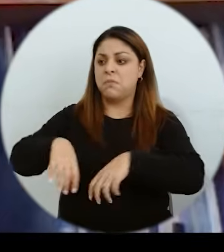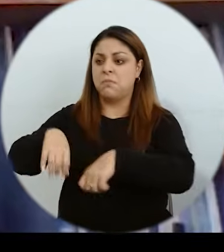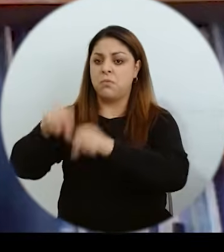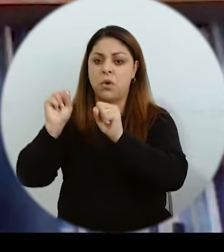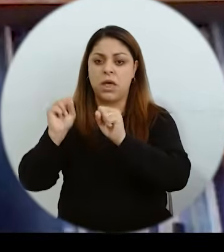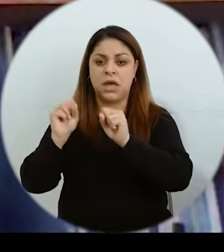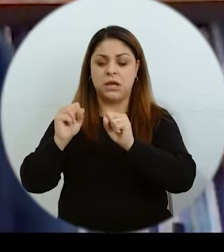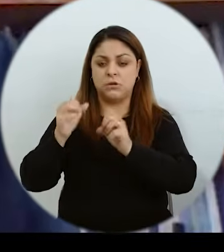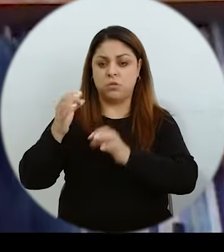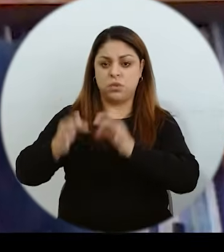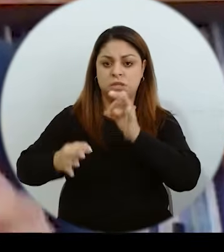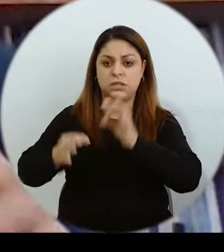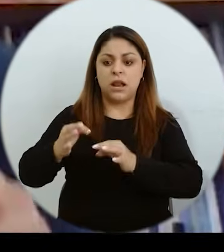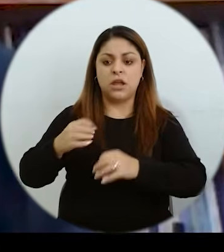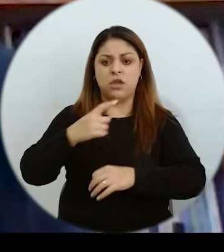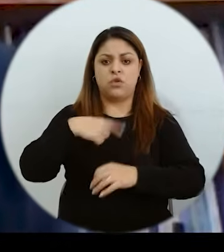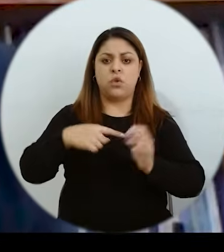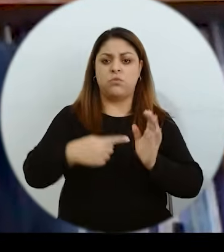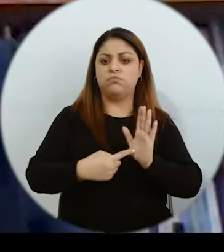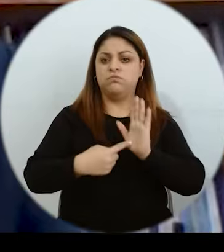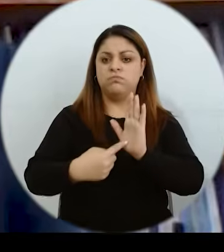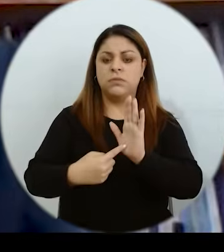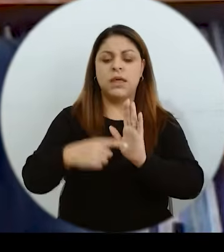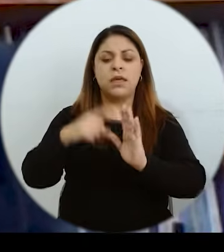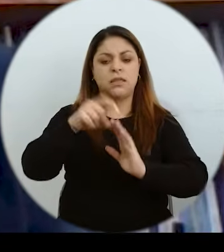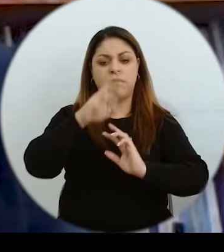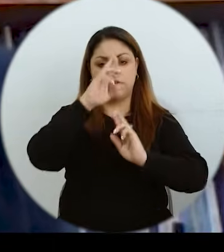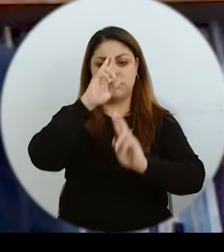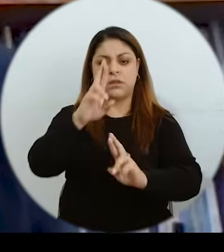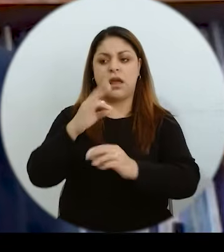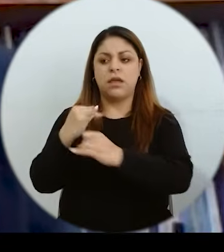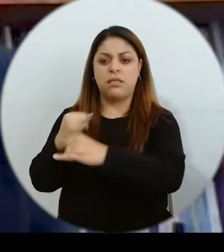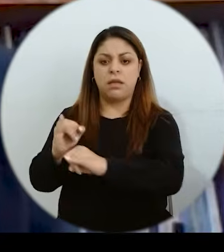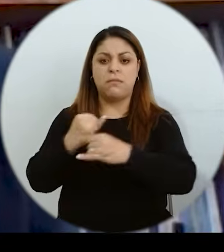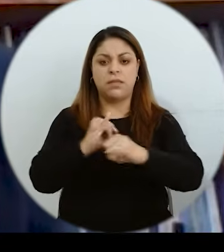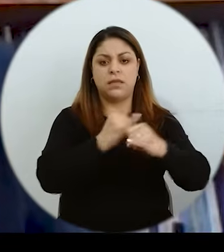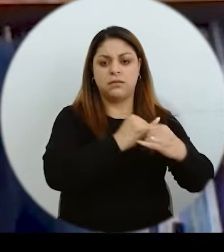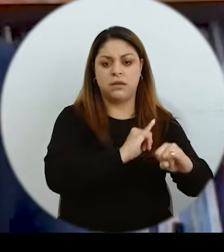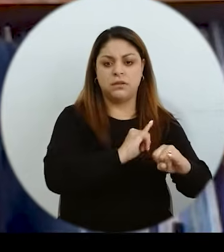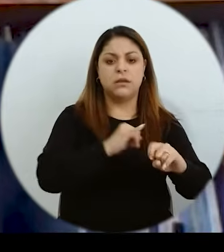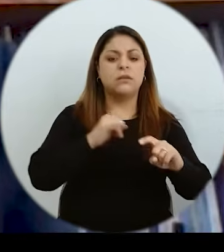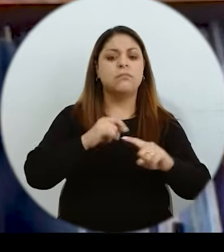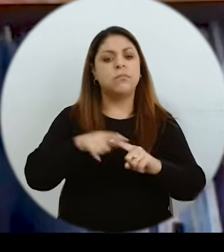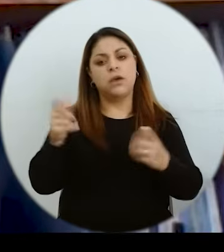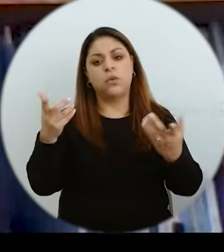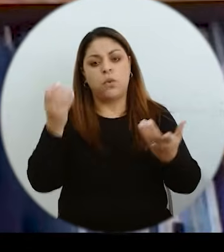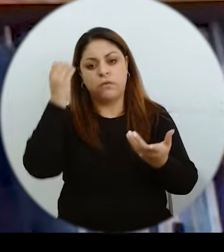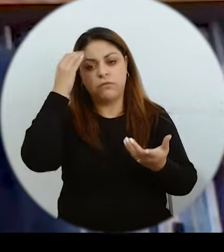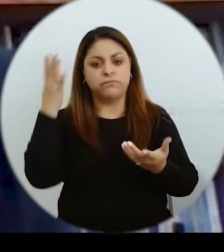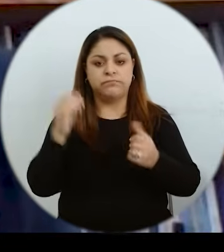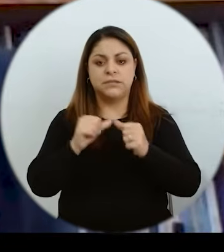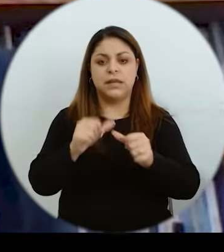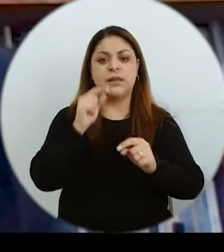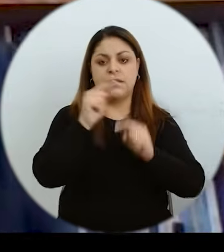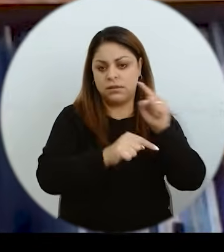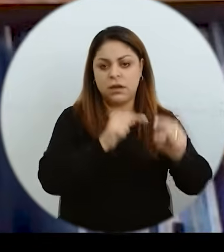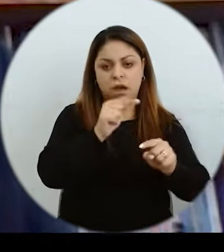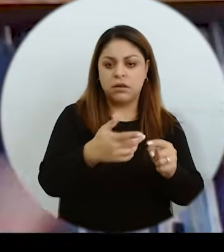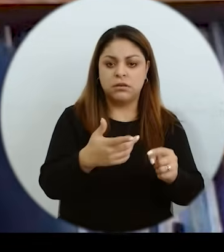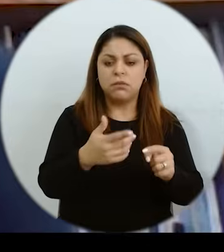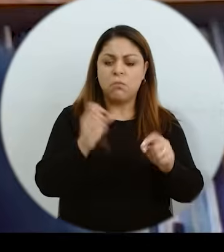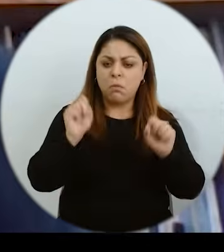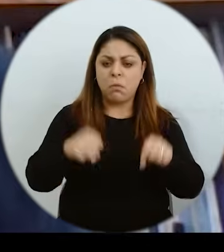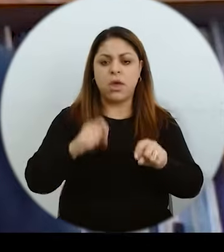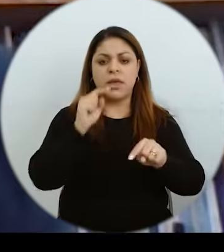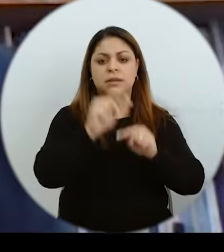ejecutivo tengan la obligación frente a la ciudadanía de respetar estas independencias, lo que no significa dejar